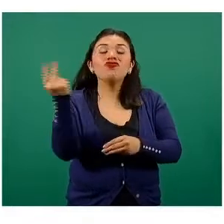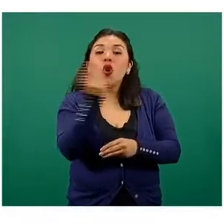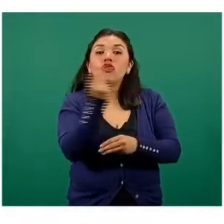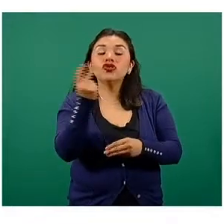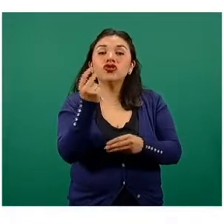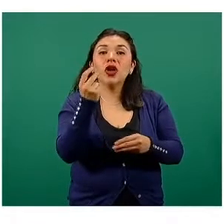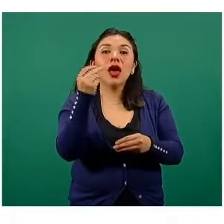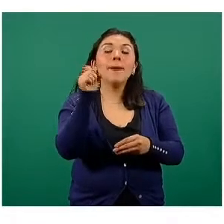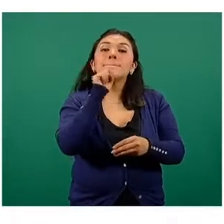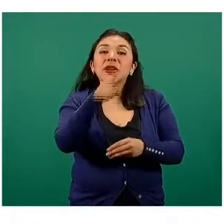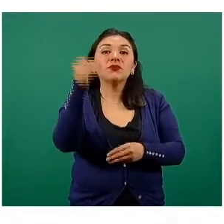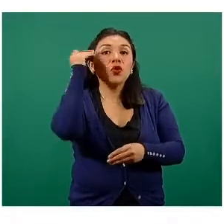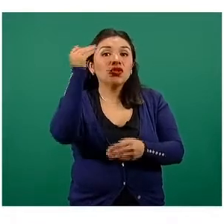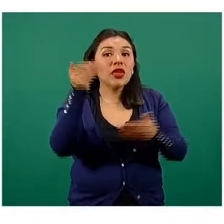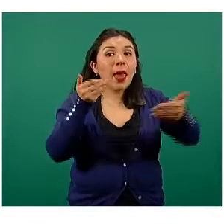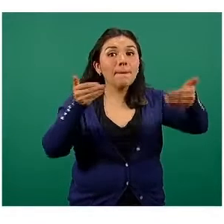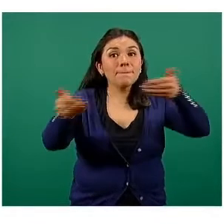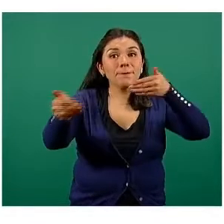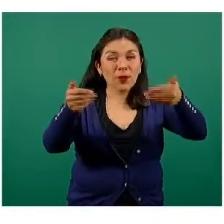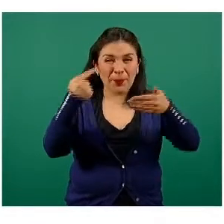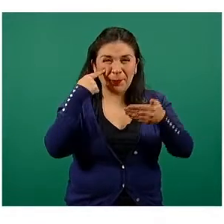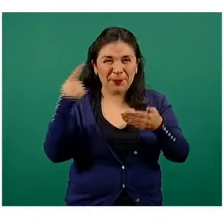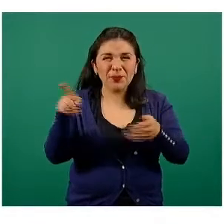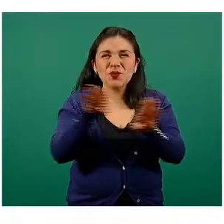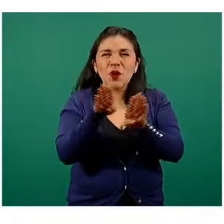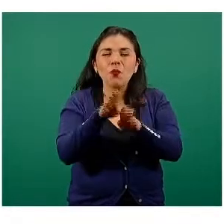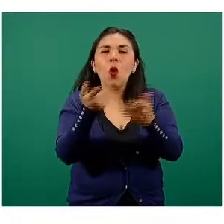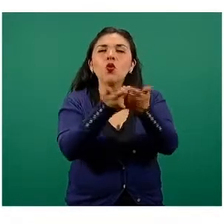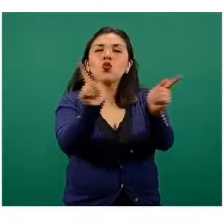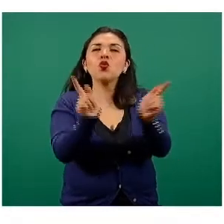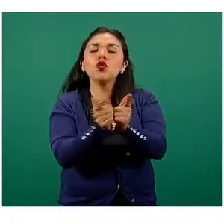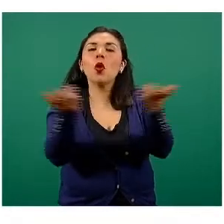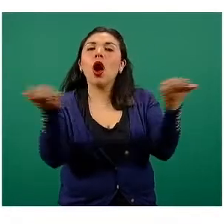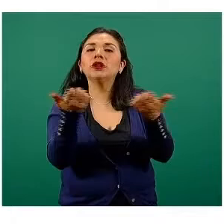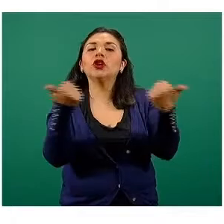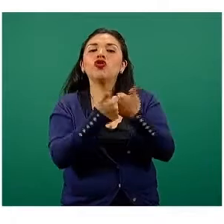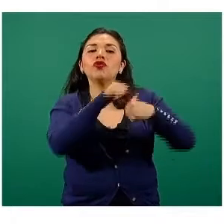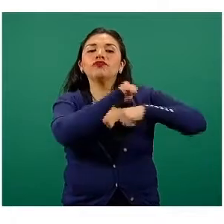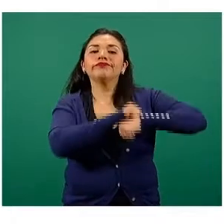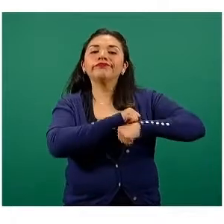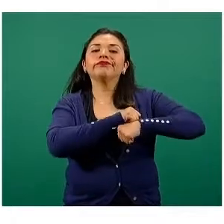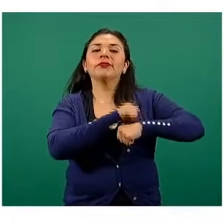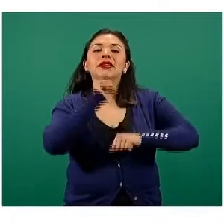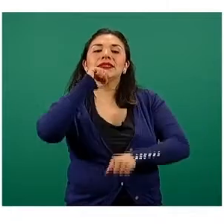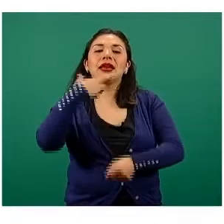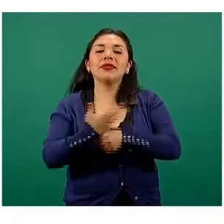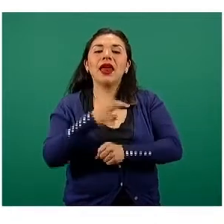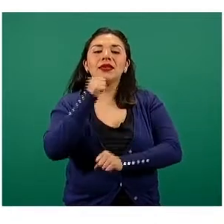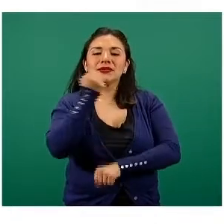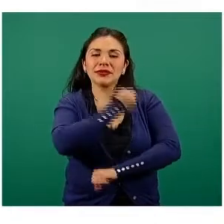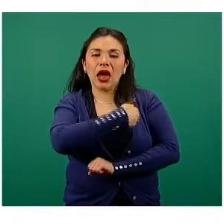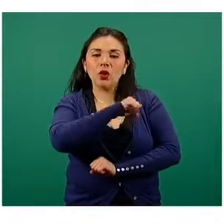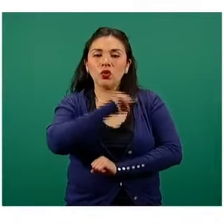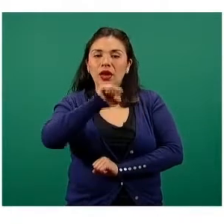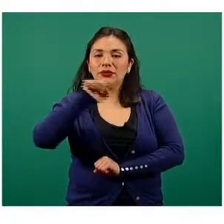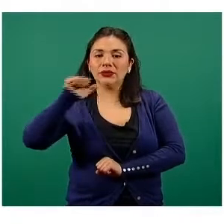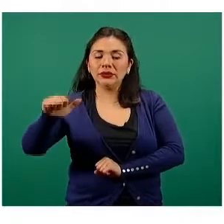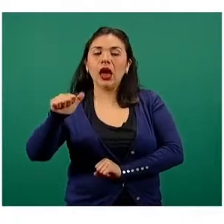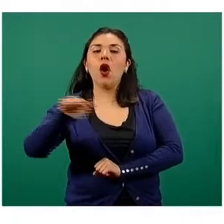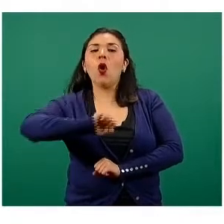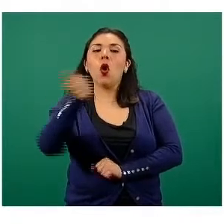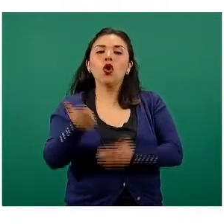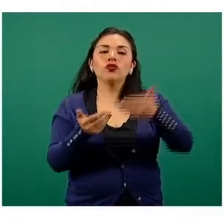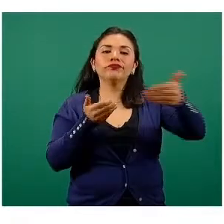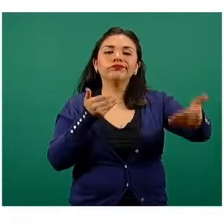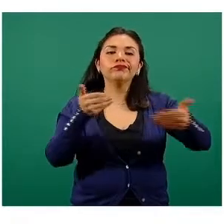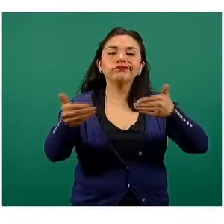fuentes, lo que se hace en el grupo que está coordinado por la Secretaría de Salud y con los datos que coordina el Instituto Nacional de Salud